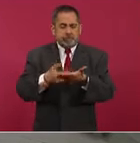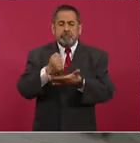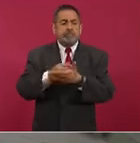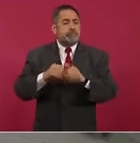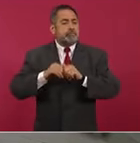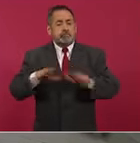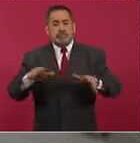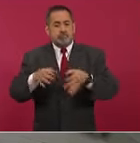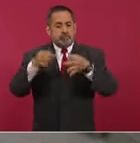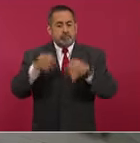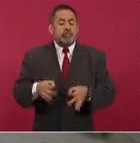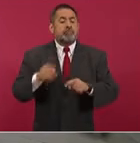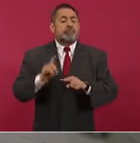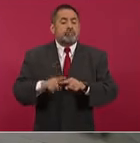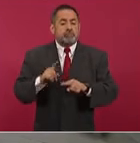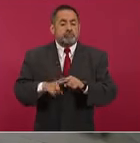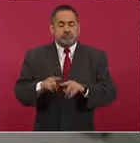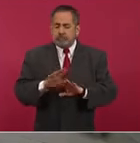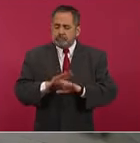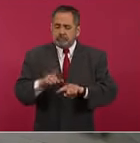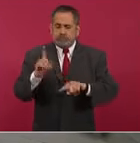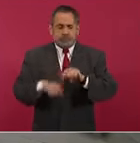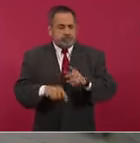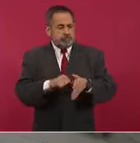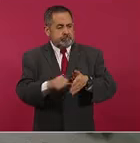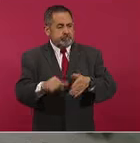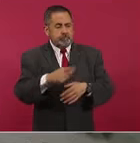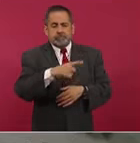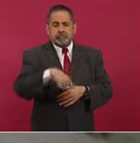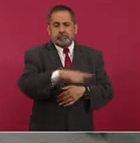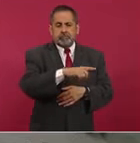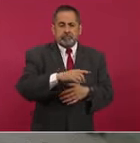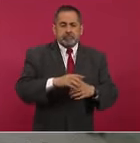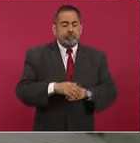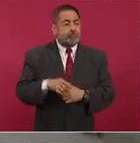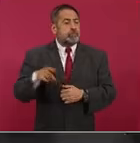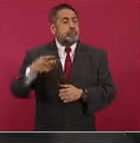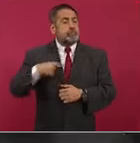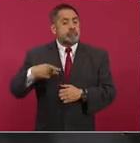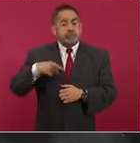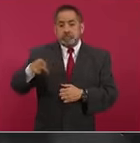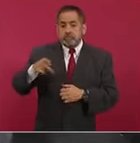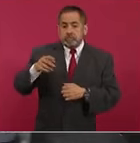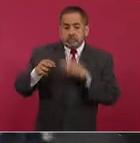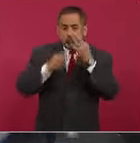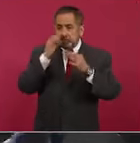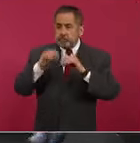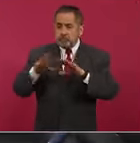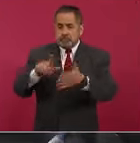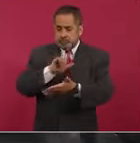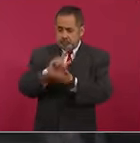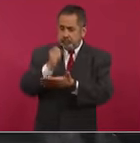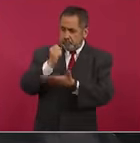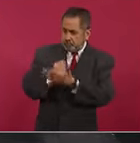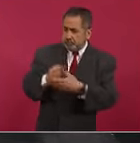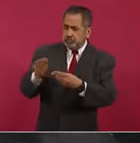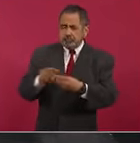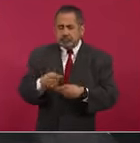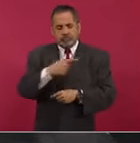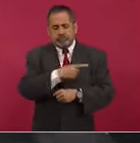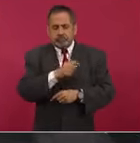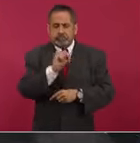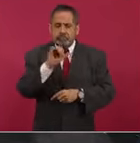que finalmente se echa para atrás este decreto que permite a los funcionarios públicos hacer promoción en el tema de la revocación de mandato. Pedirle su opinión al respecto,